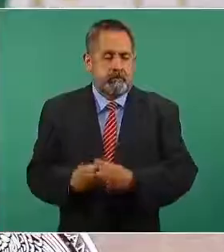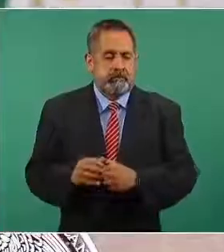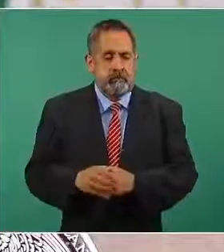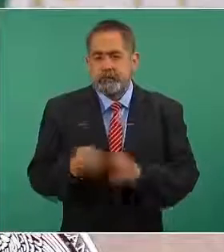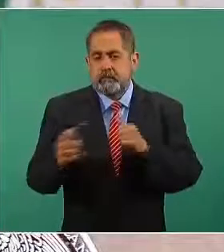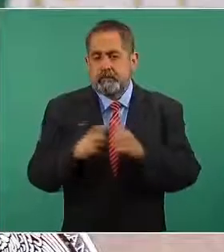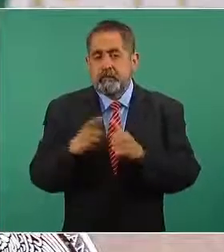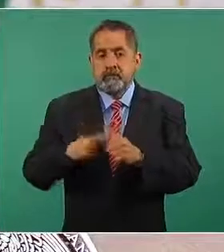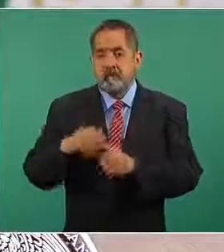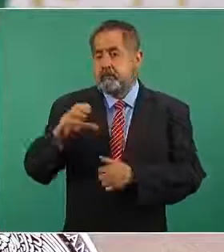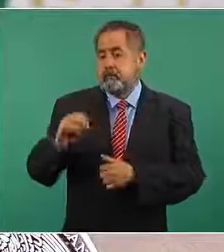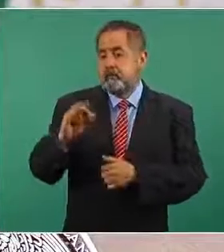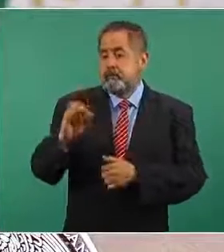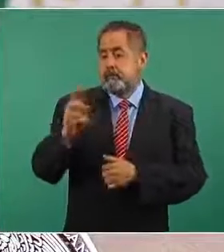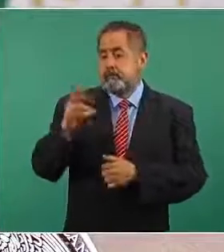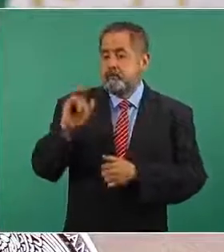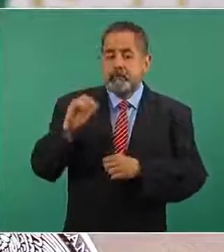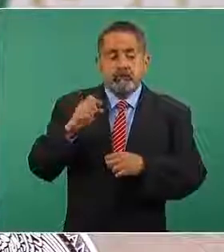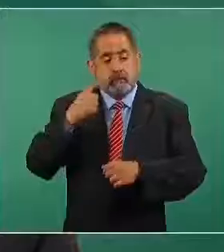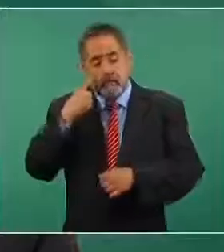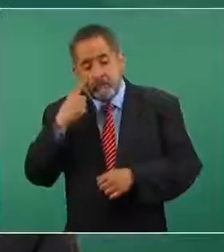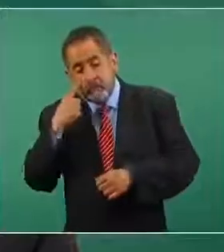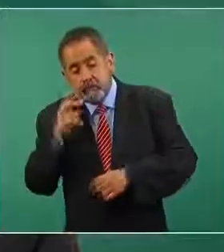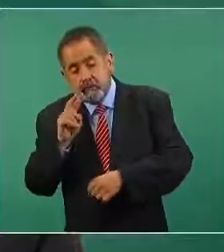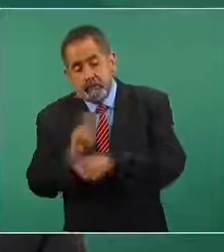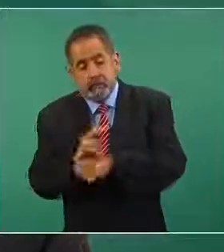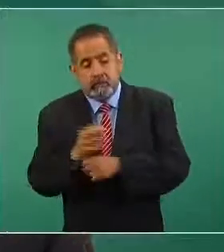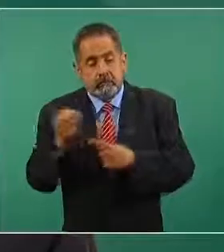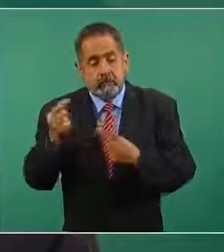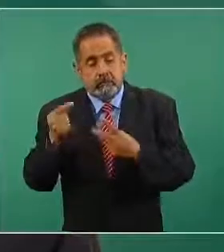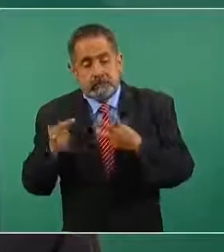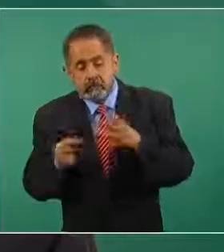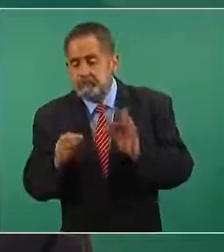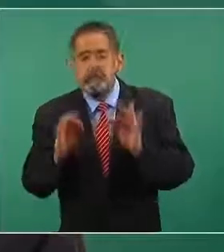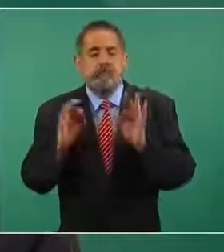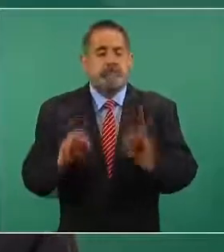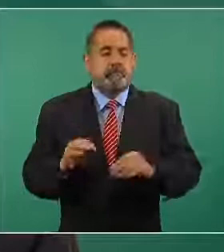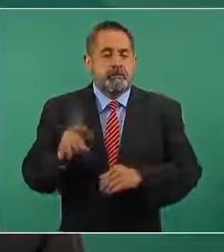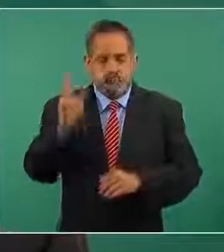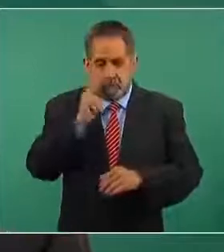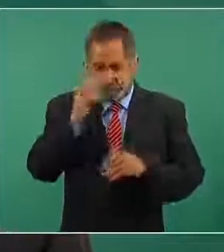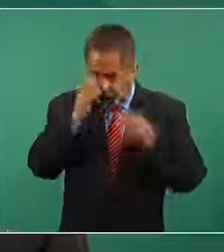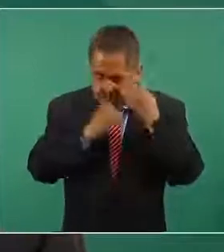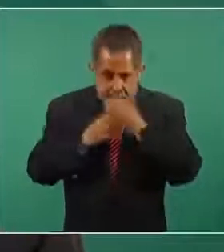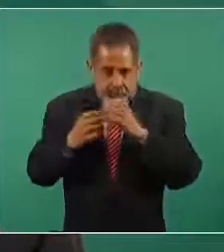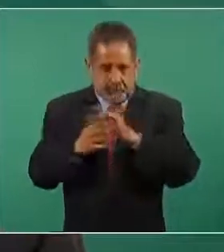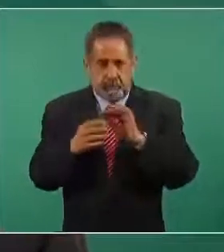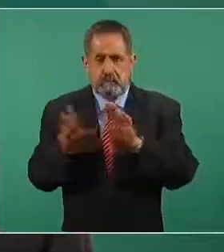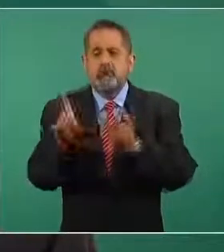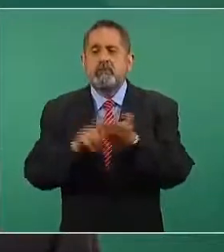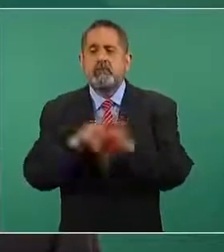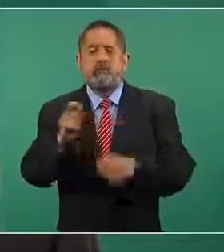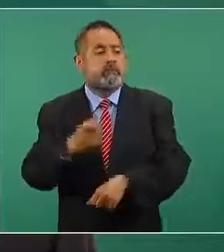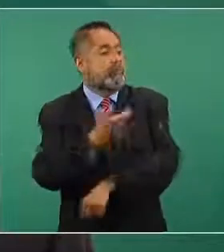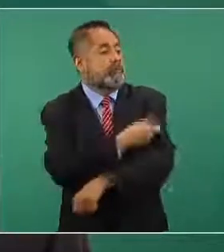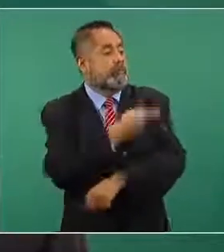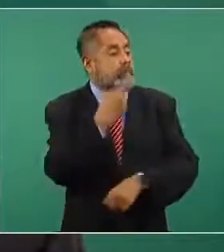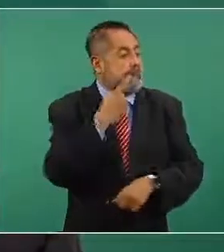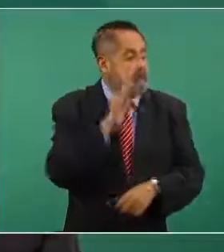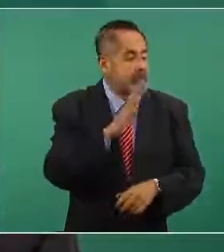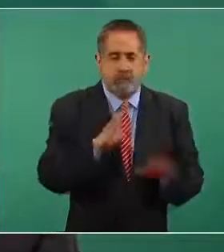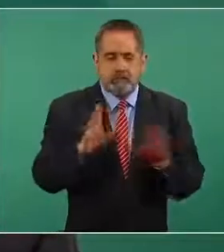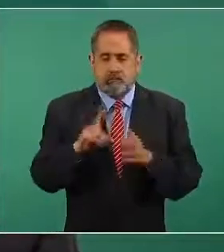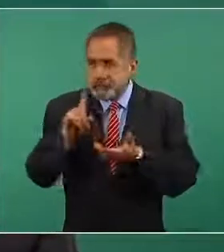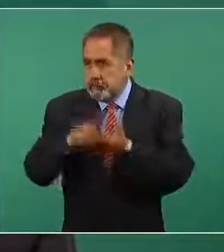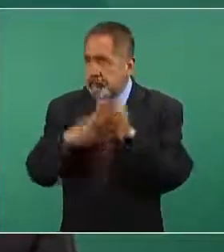para garantizar la seguridad, la calidad y la eficacia. Todas estas pruebas son técnicas, no son administrativas, que